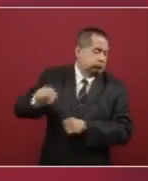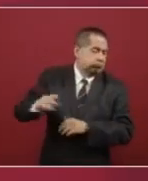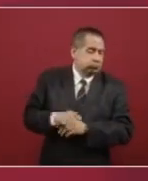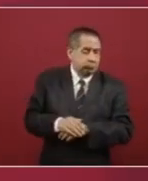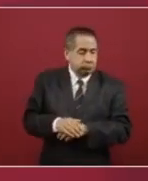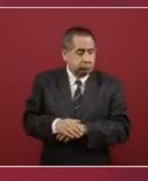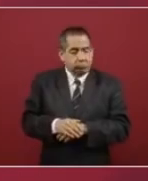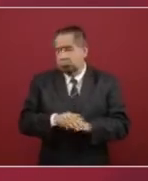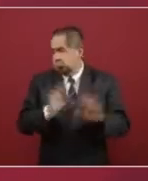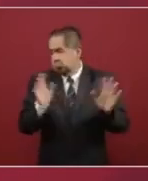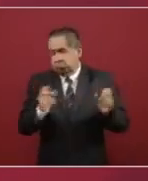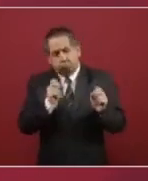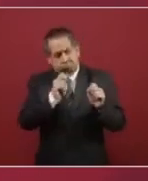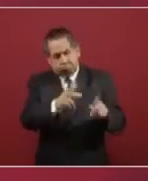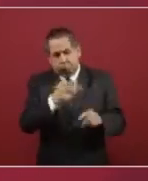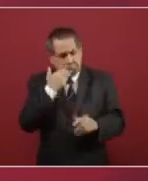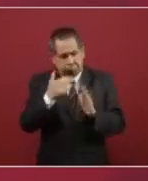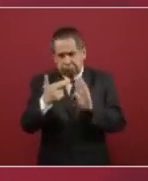Entonces hay un procedimiento legal.